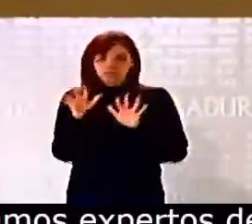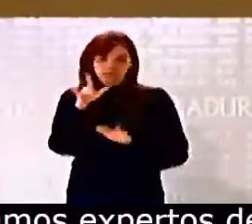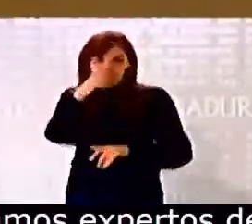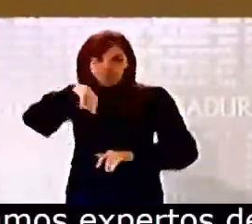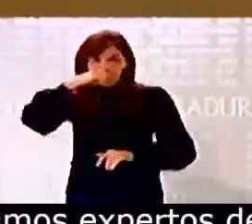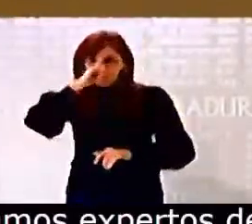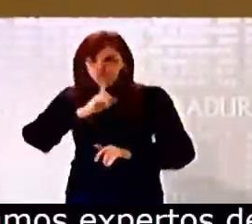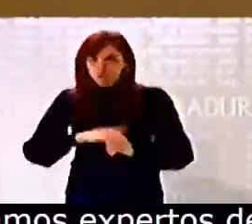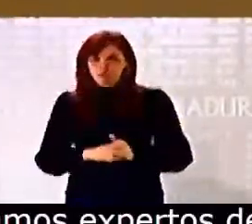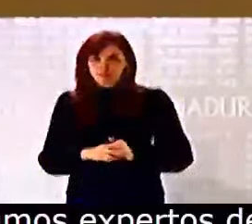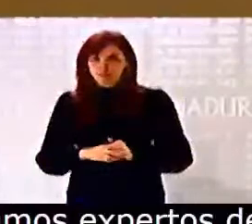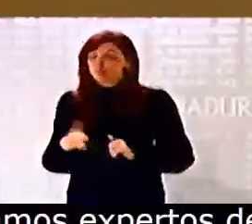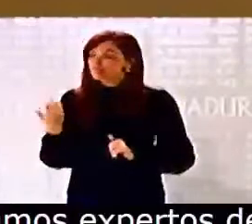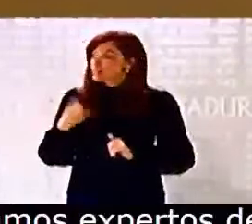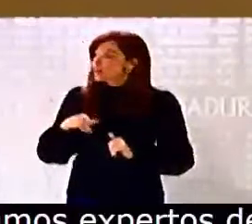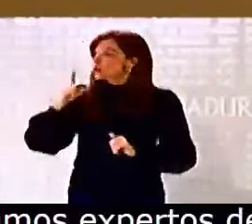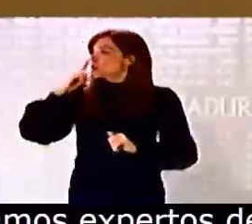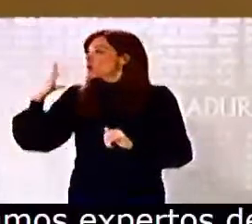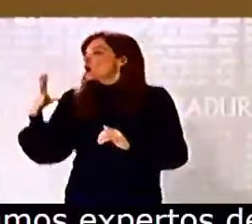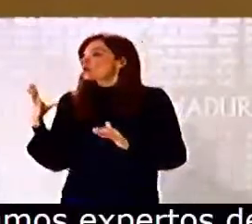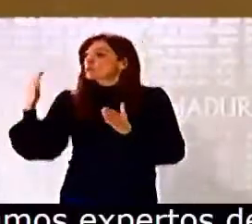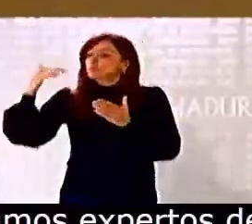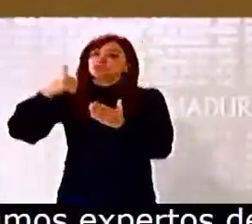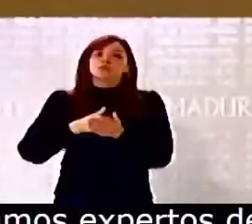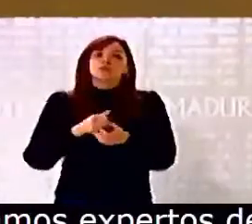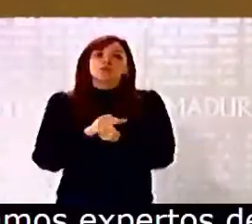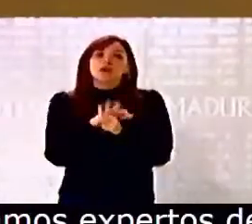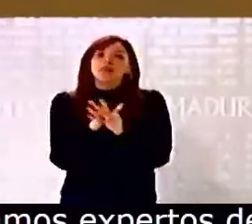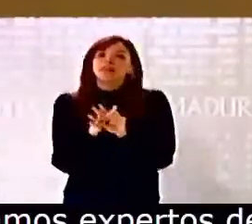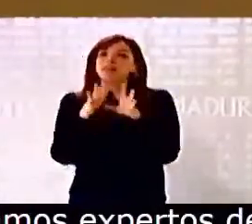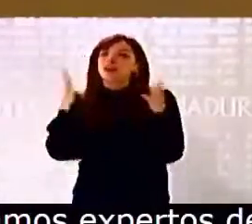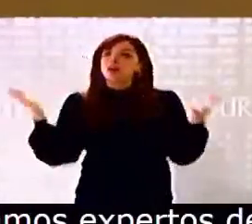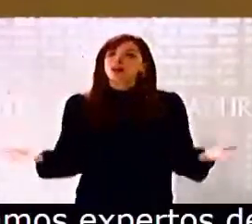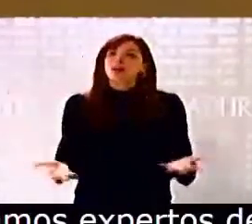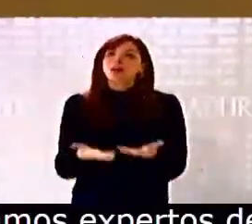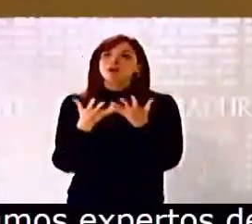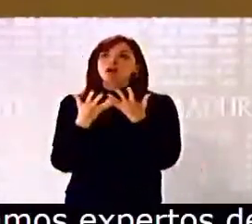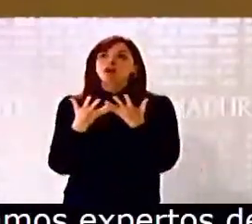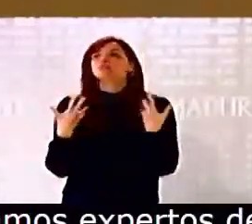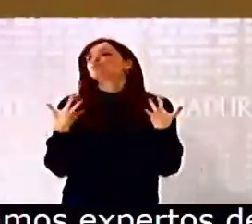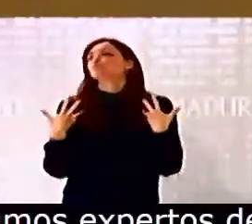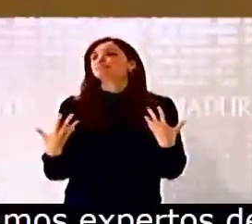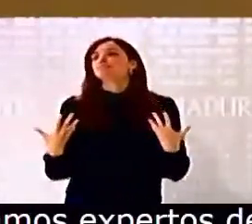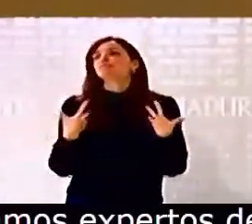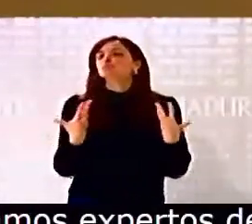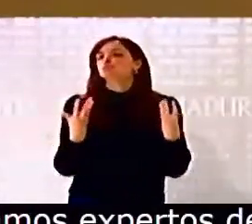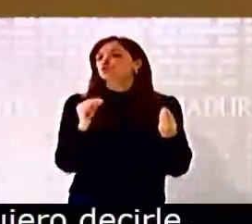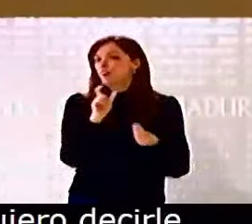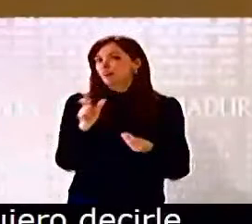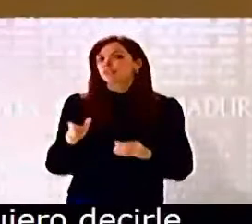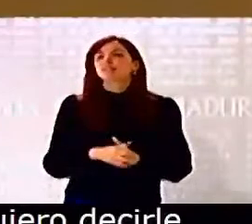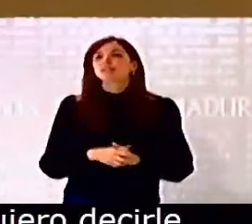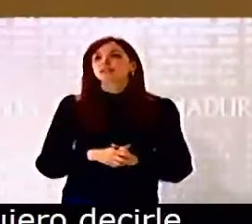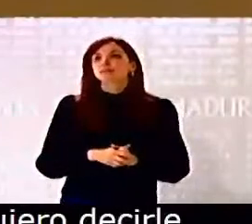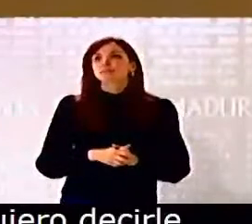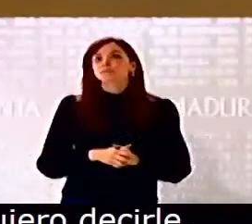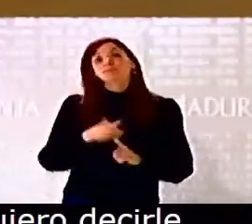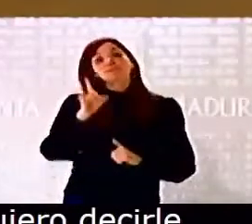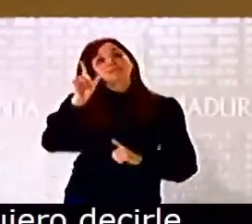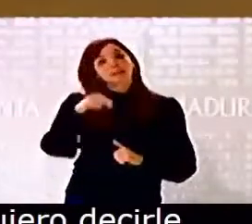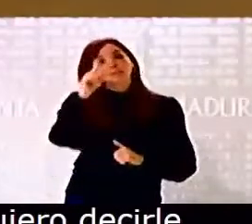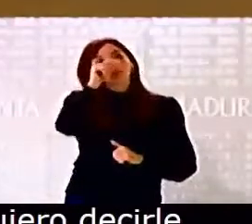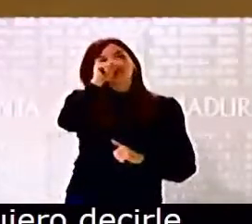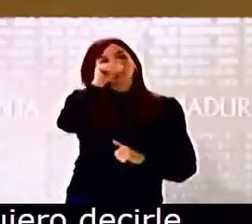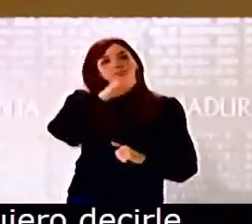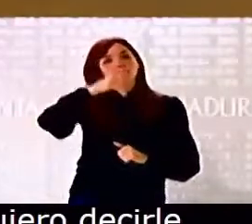un año con una pandemia que está haciendo sufrir a mucha gente, también a los niños y